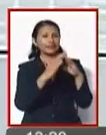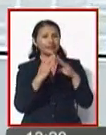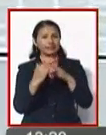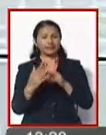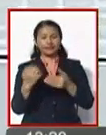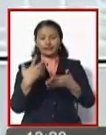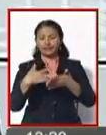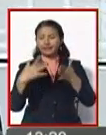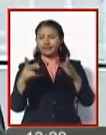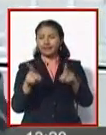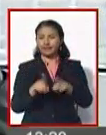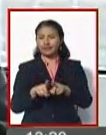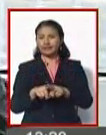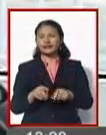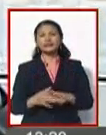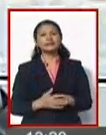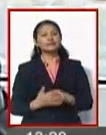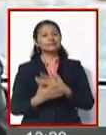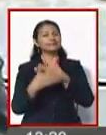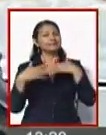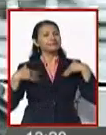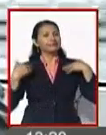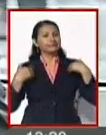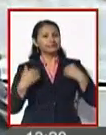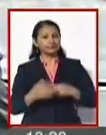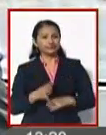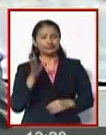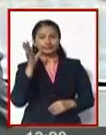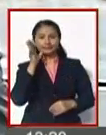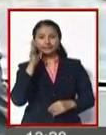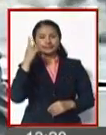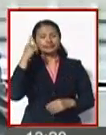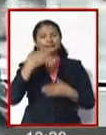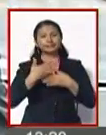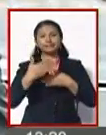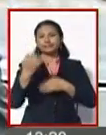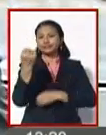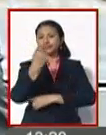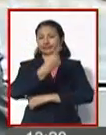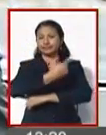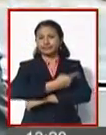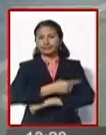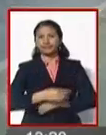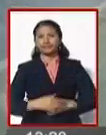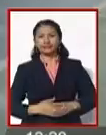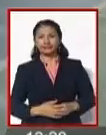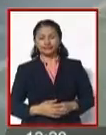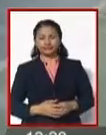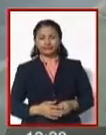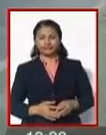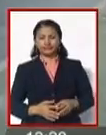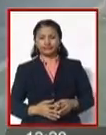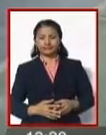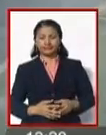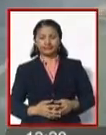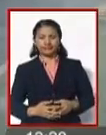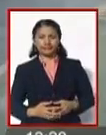ciudad, los estudiantes justamente agasajaron a las madres por adelantado en su día.